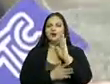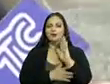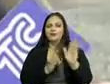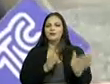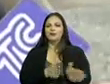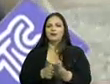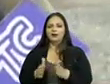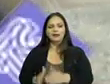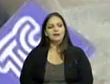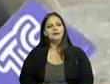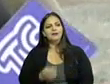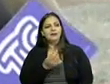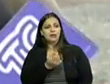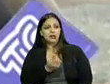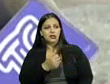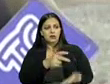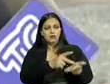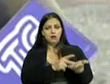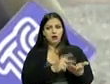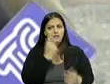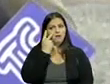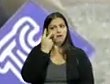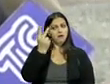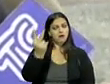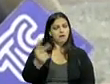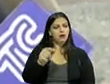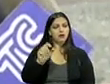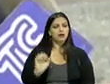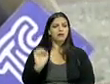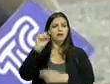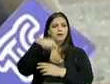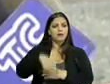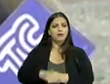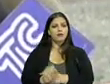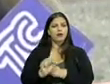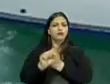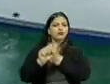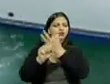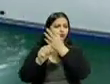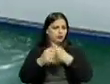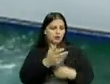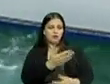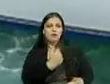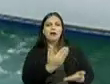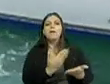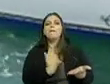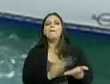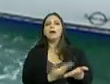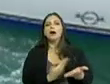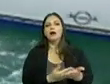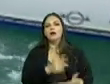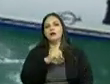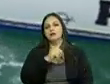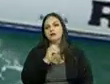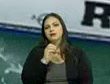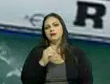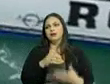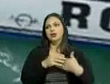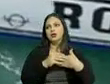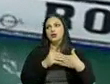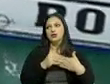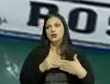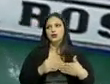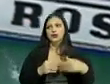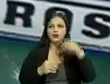del Guacamayo Verde Mayor, pero hoy en día esta especie ha desaparecido. Ya tenemos dos años con el proyecto que hemos iniciado y hemos podido